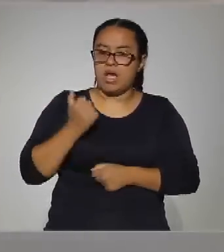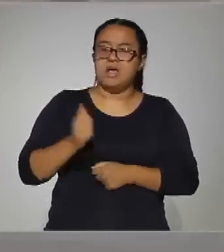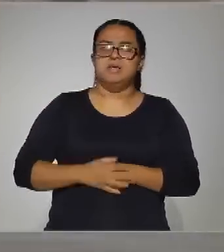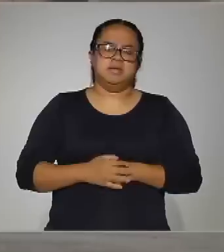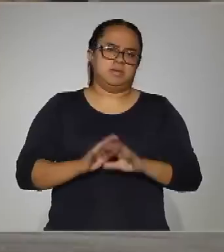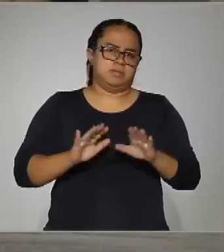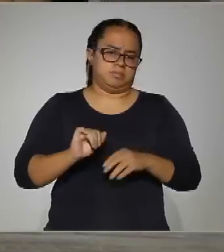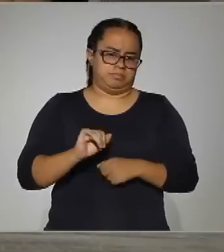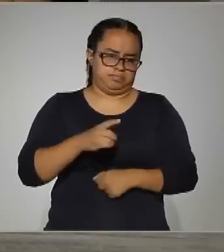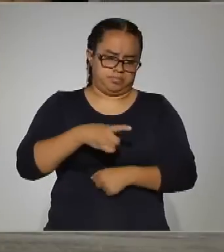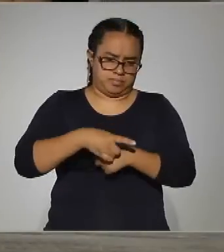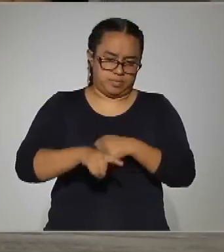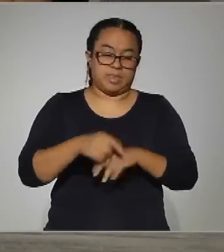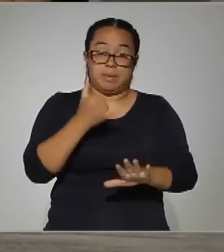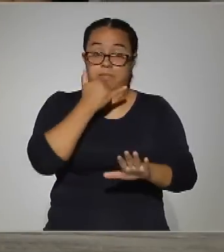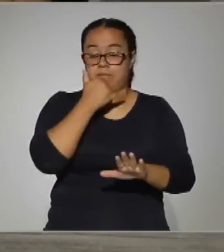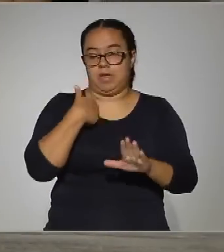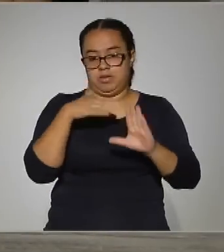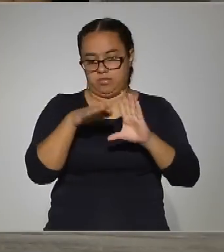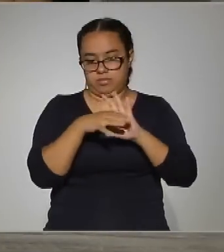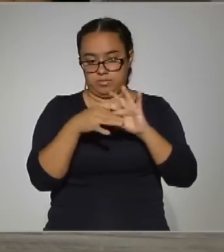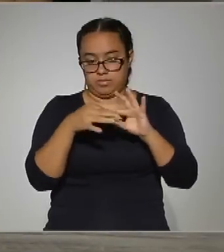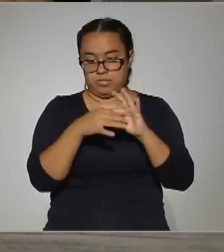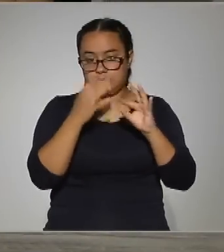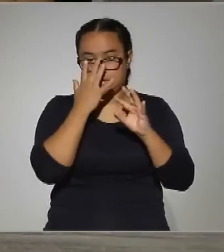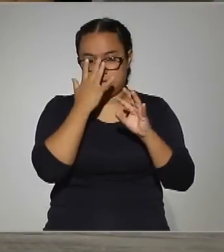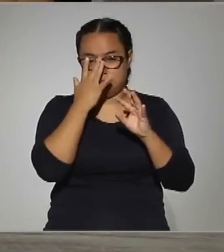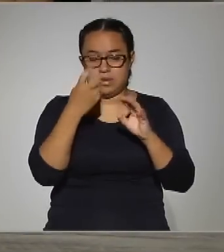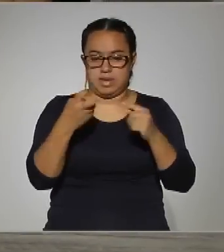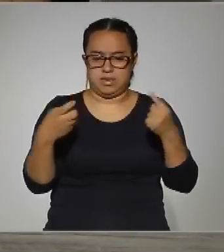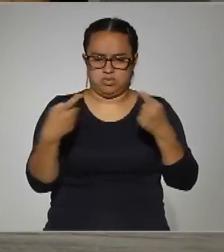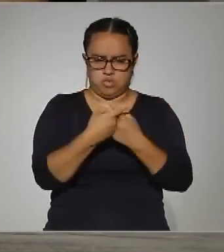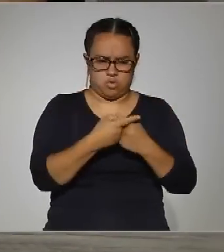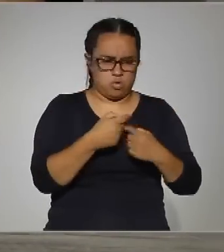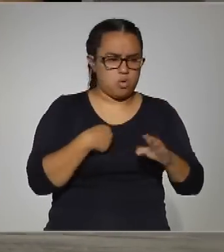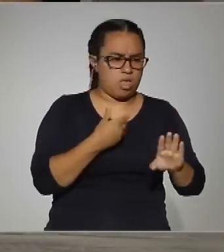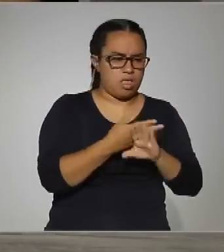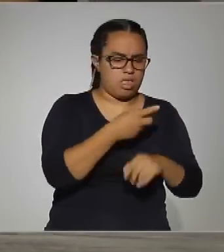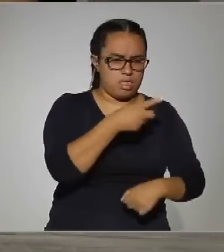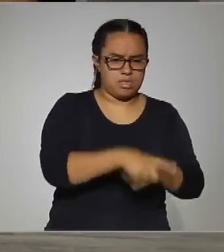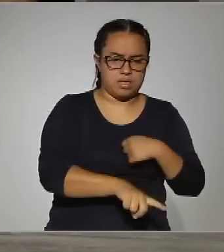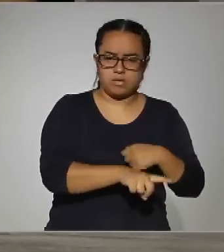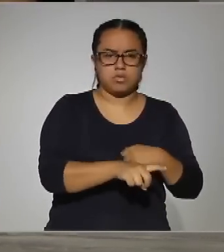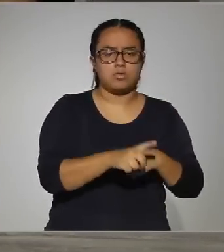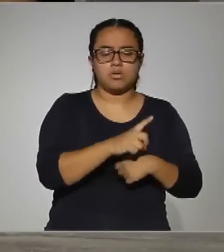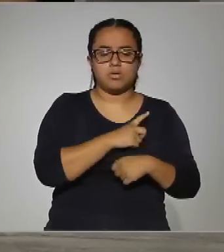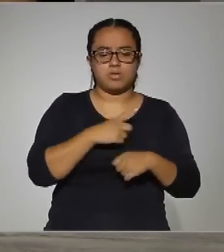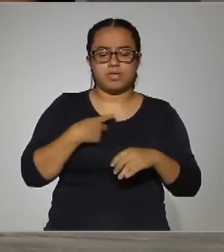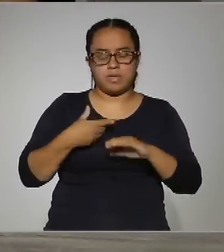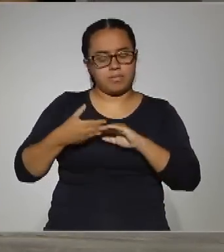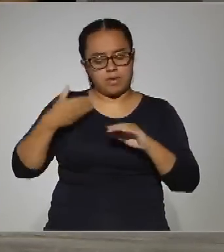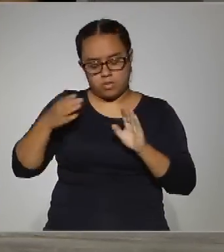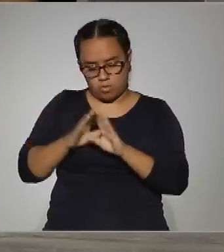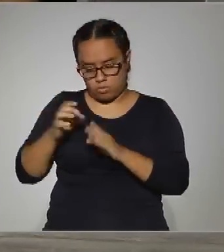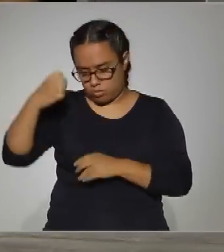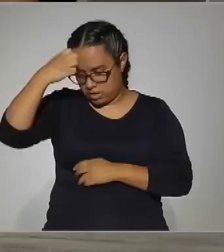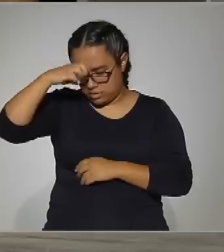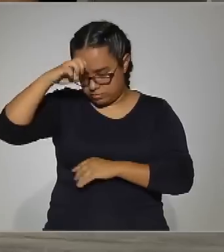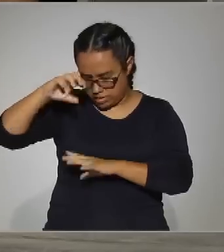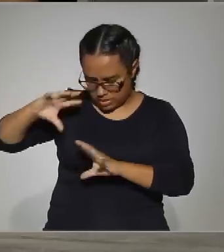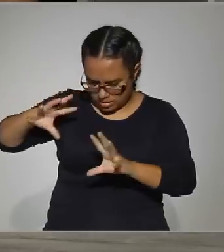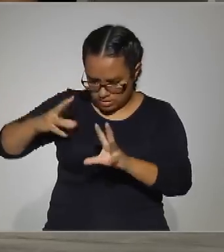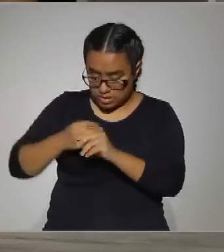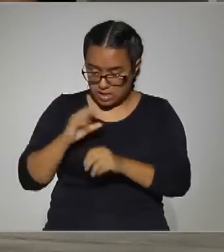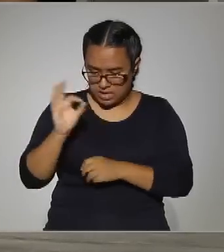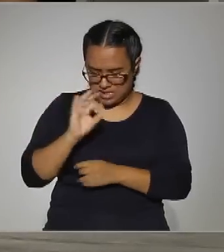daño, y perdón por decirlo así, para mí es contradictorio hablar de un daño, yo hablaría de experiencias. Claro. Y una experiencia que